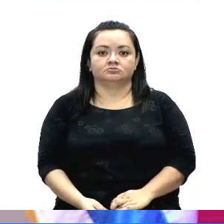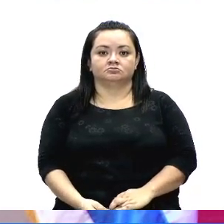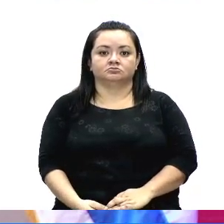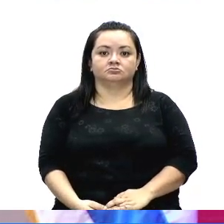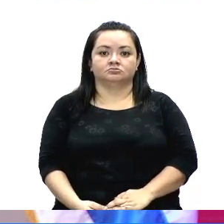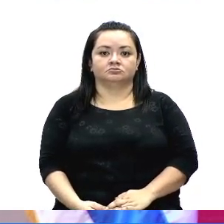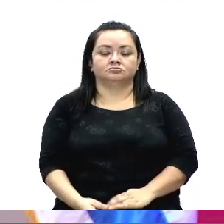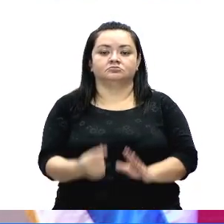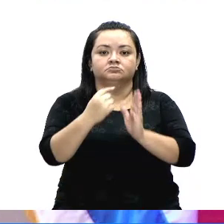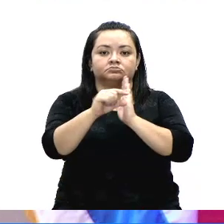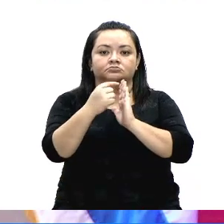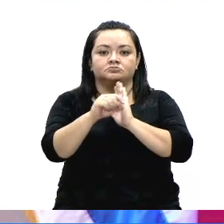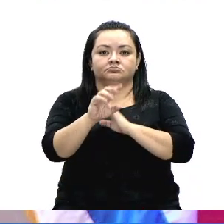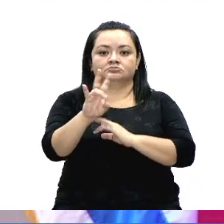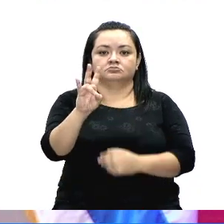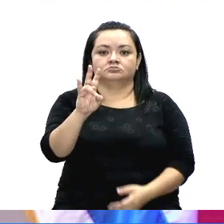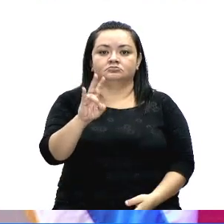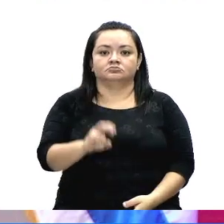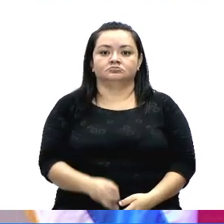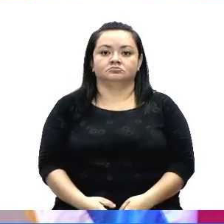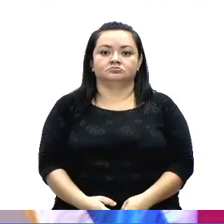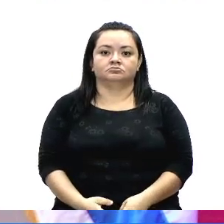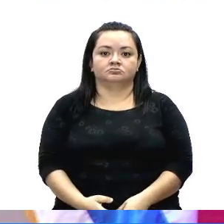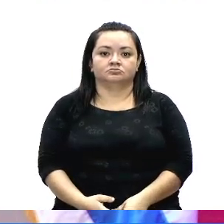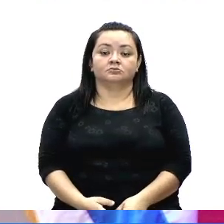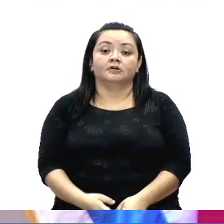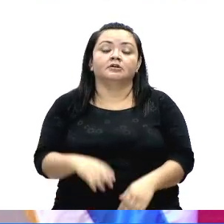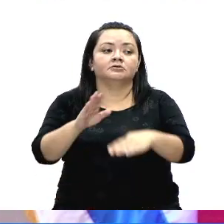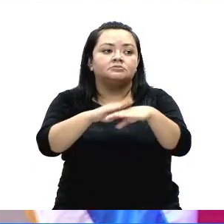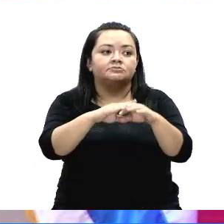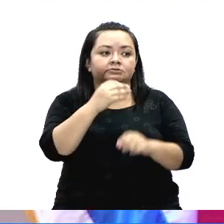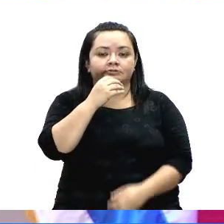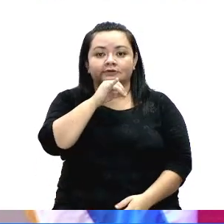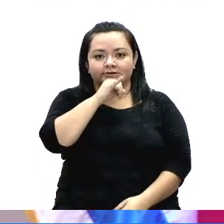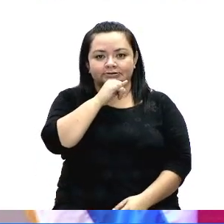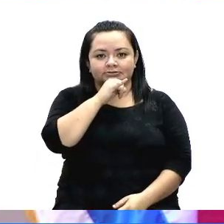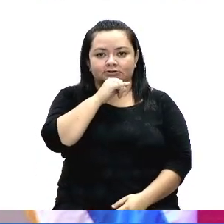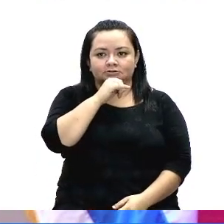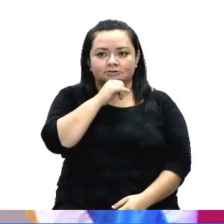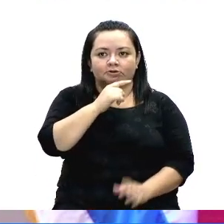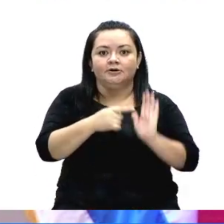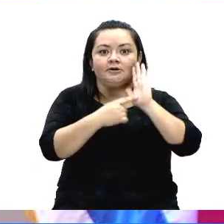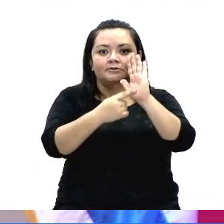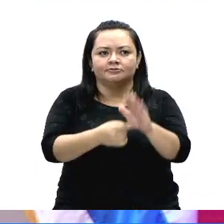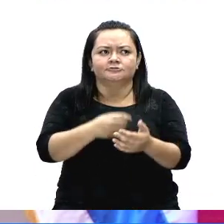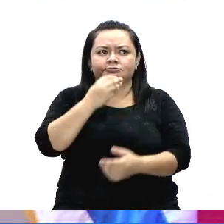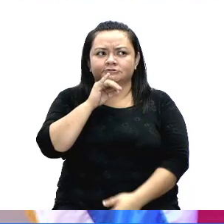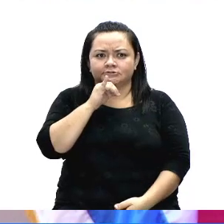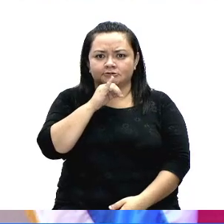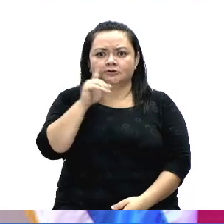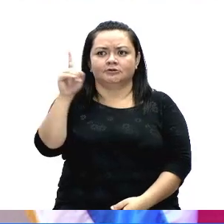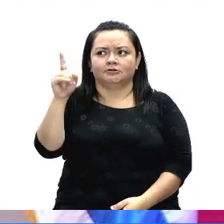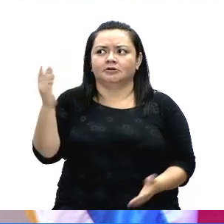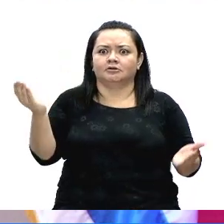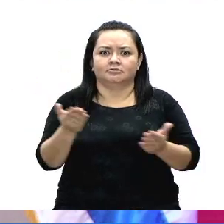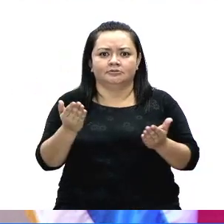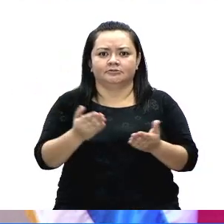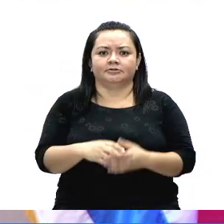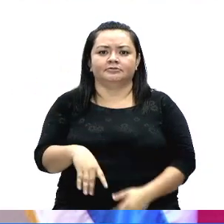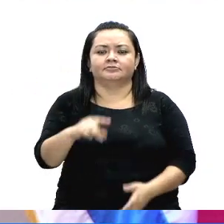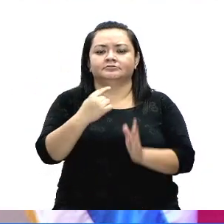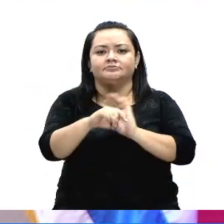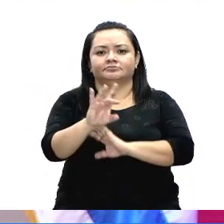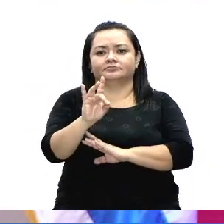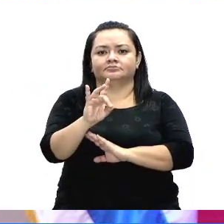mire el versículo número siete llamó a los ancianos expuso los ancianos lo que la presencia de dios le había hablado 8